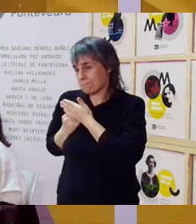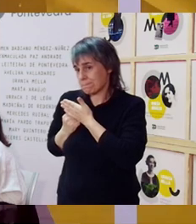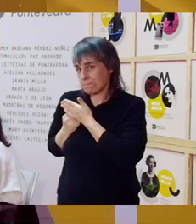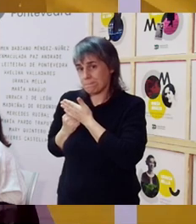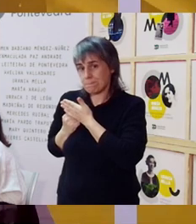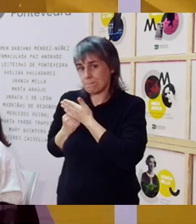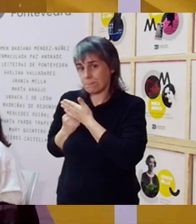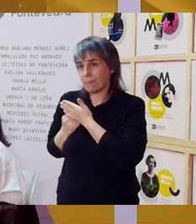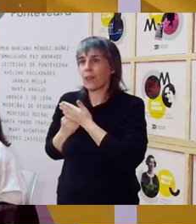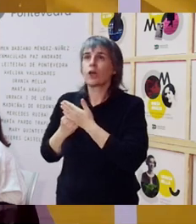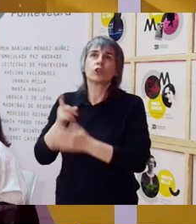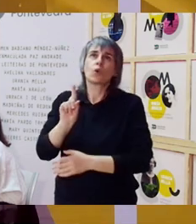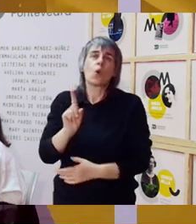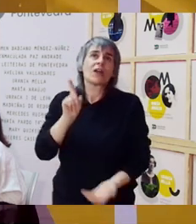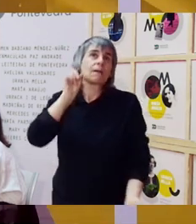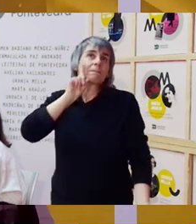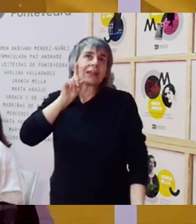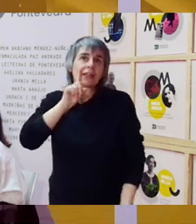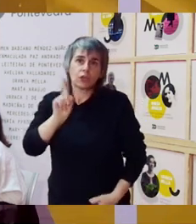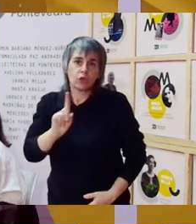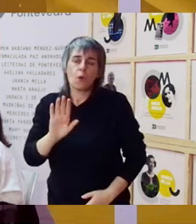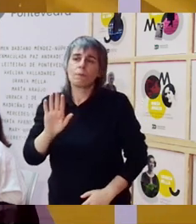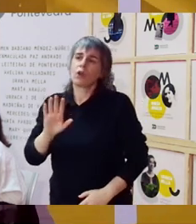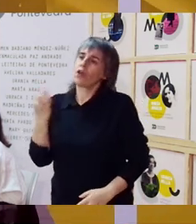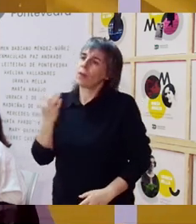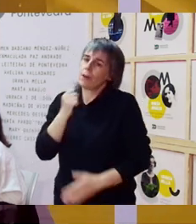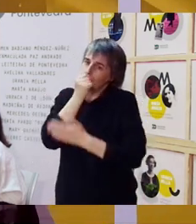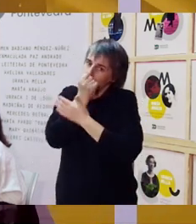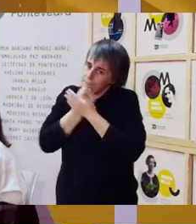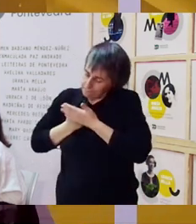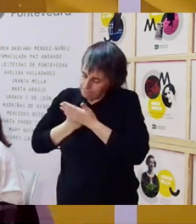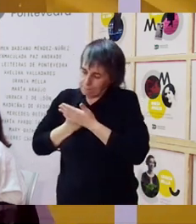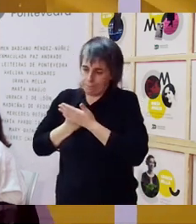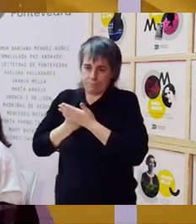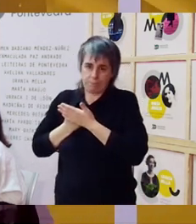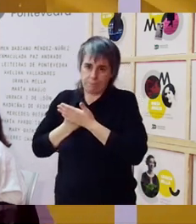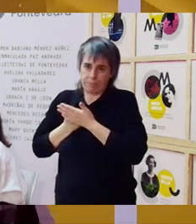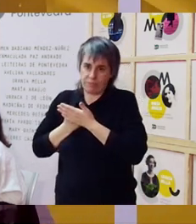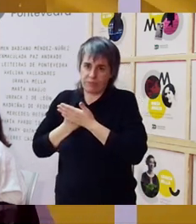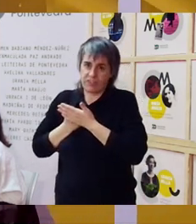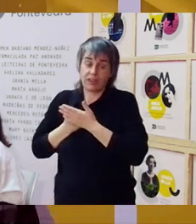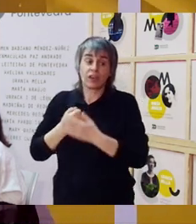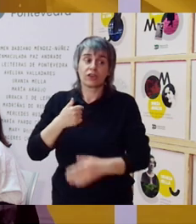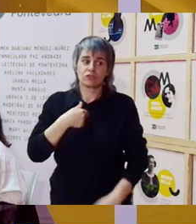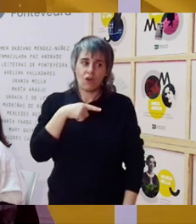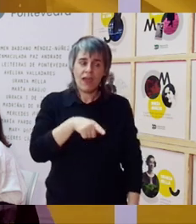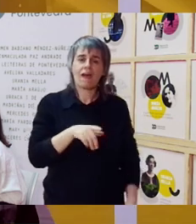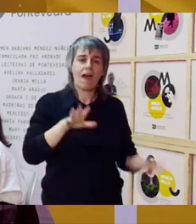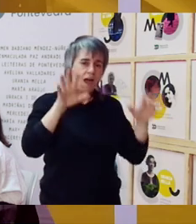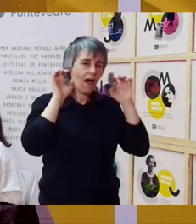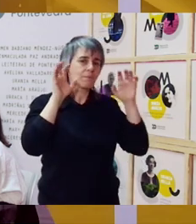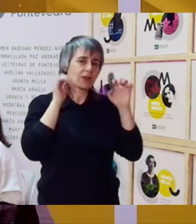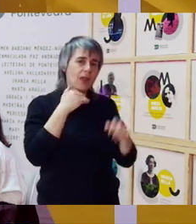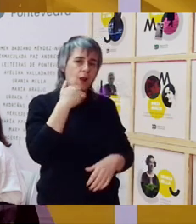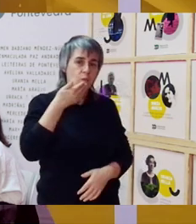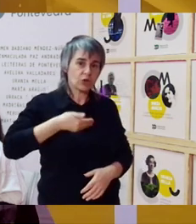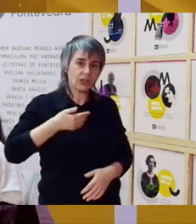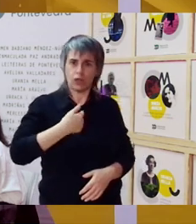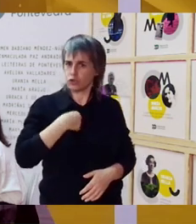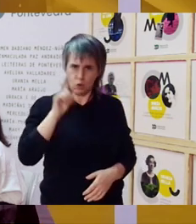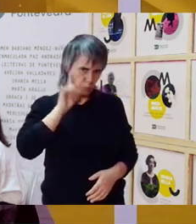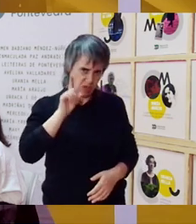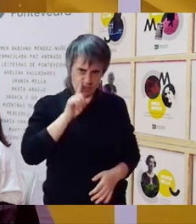que haya que mentir, pero hai que callar la verdad. E aí aprendín algo importante, que a mentir non aprendín